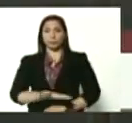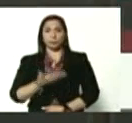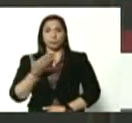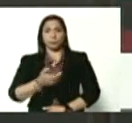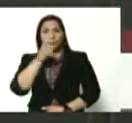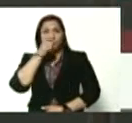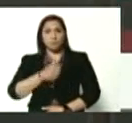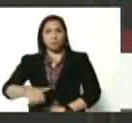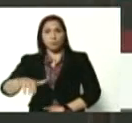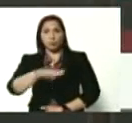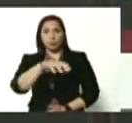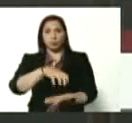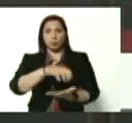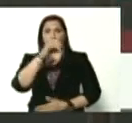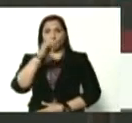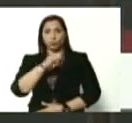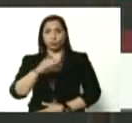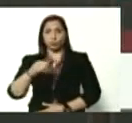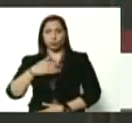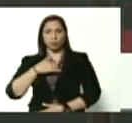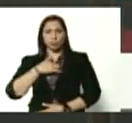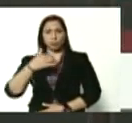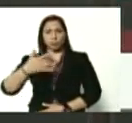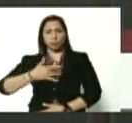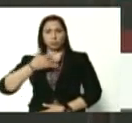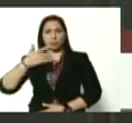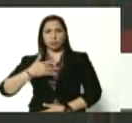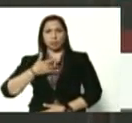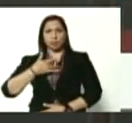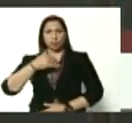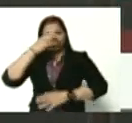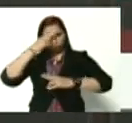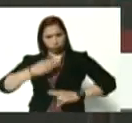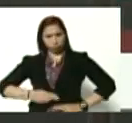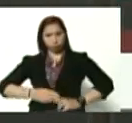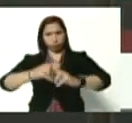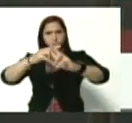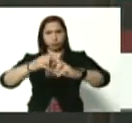zuliano me siento sumamente honrado